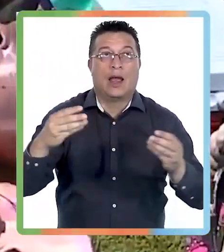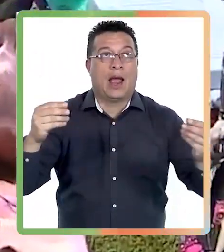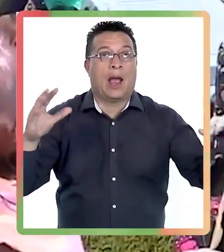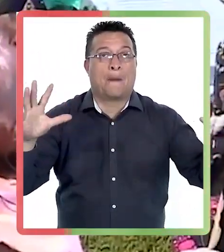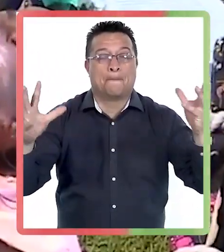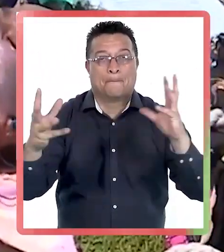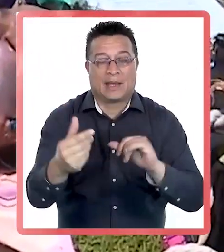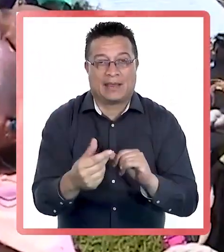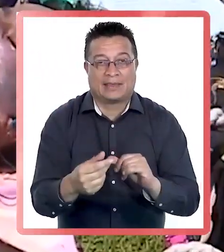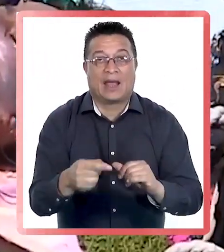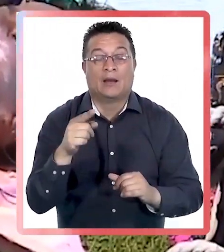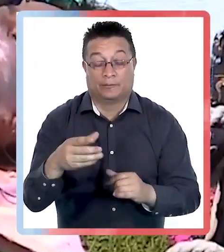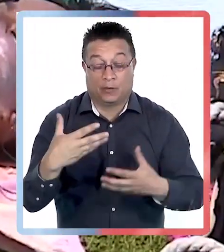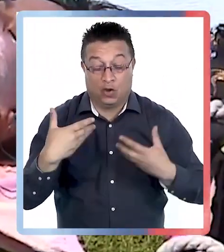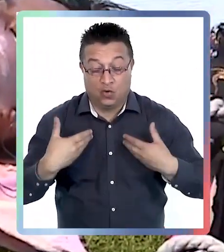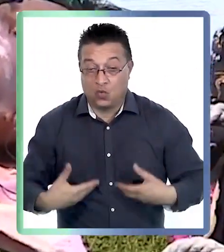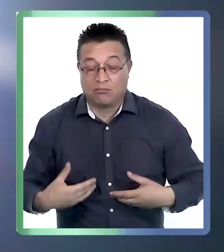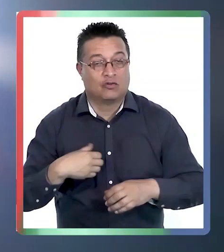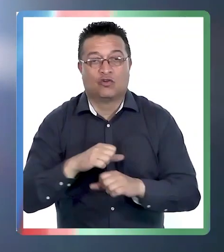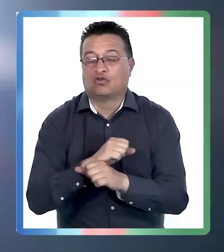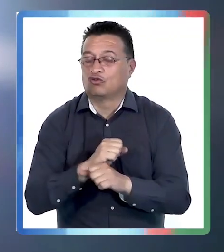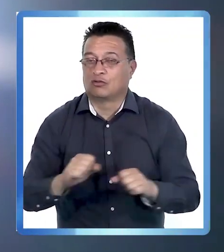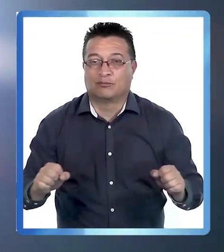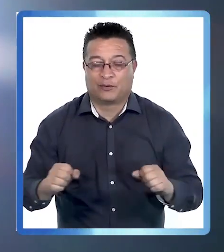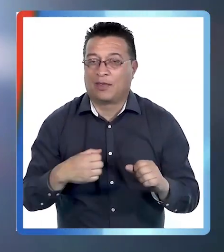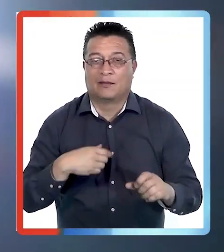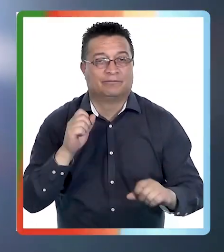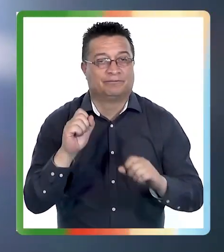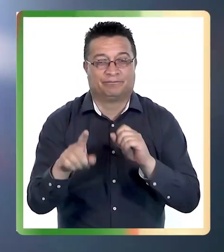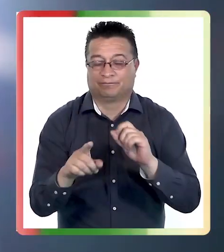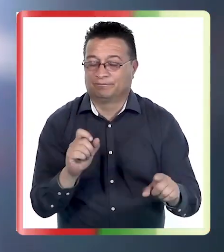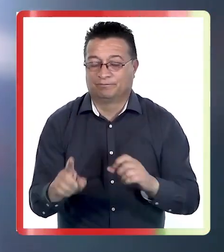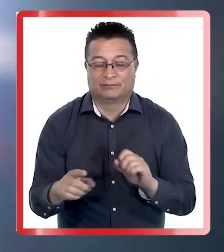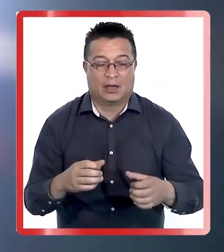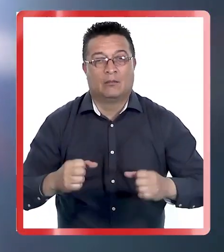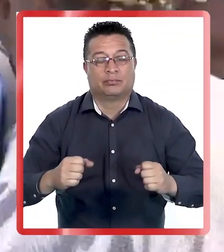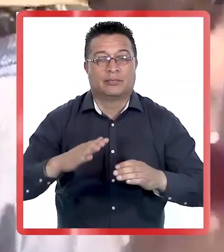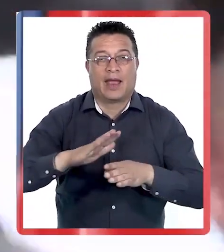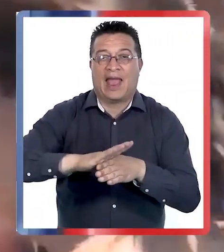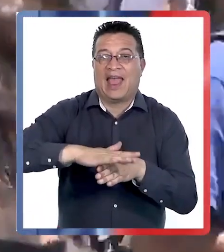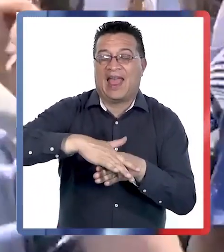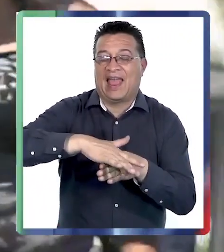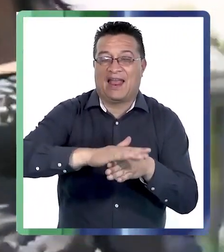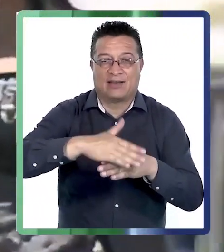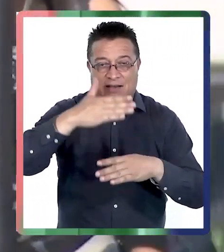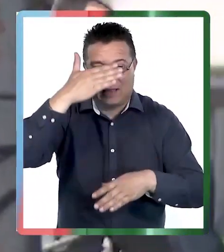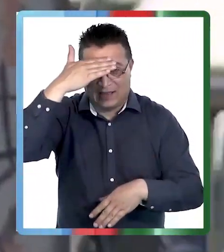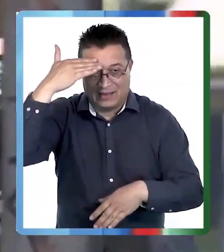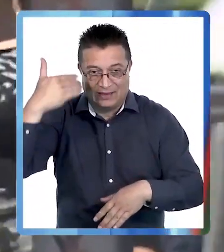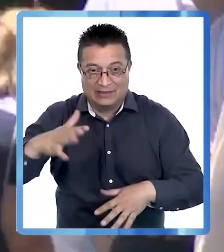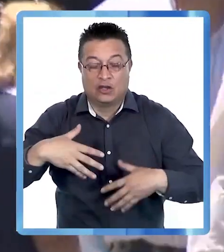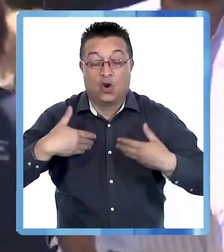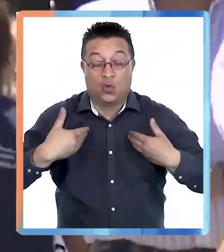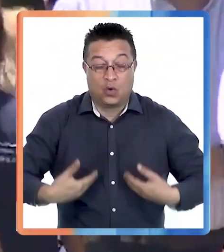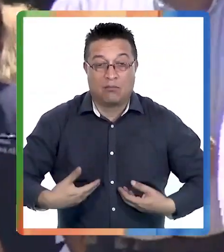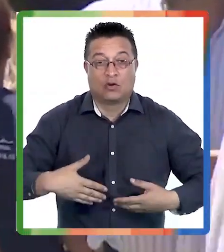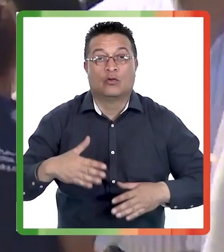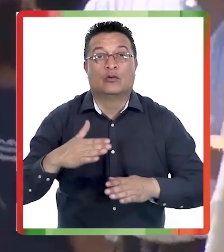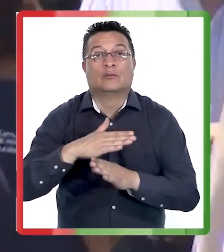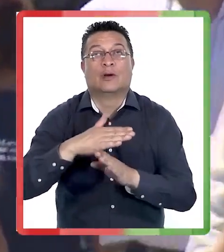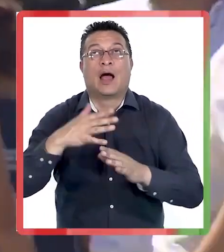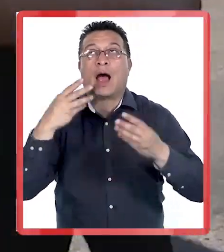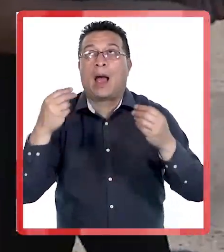el medio ambiente, el organismo es incapaz de compensar y equilibrar la temperatura corporal